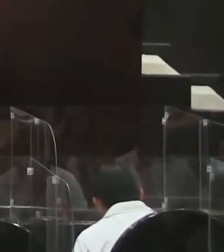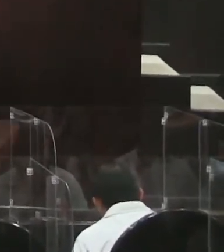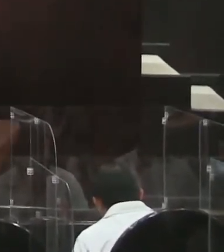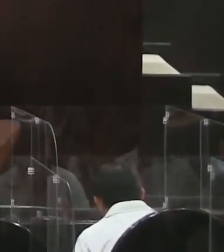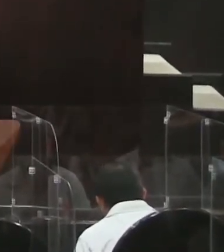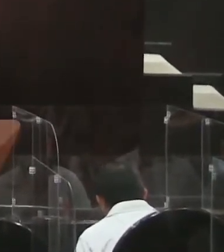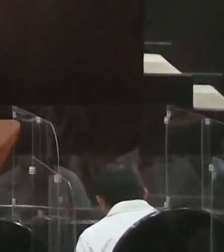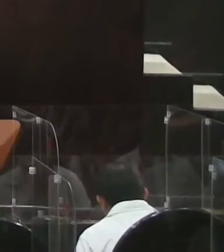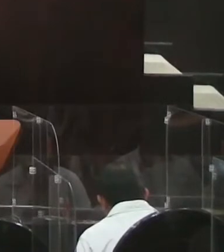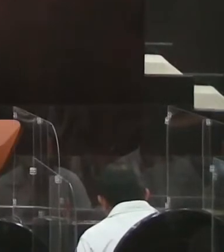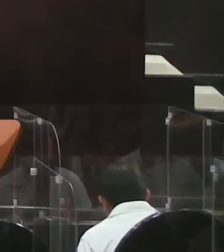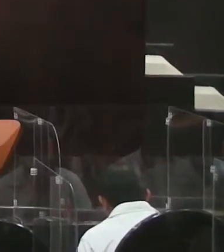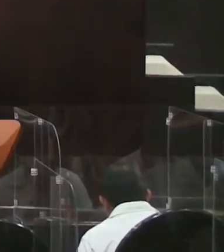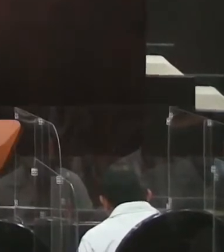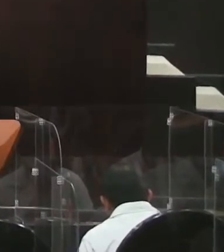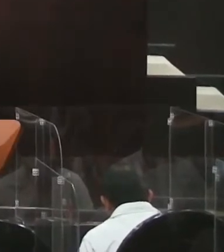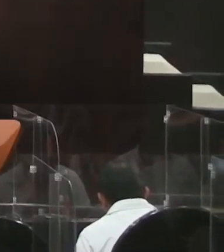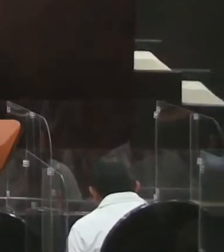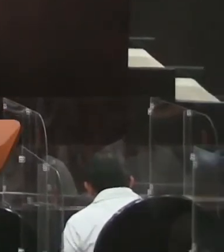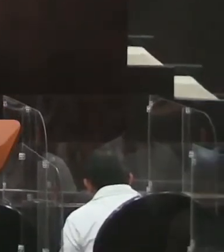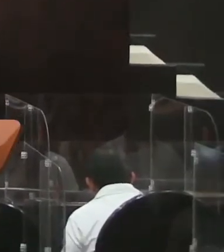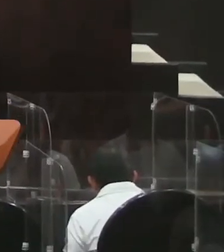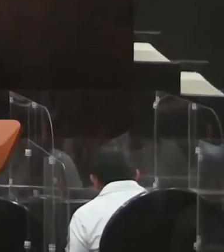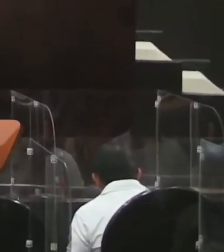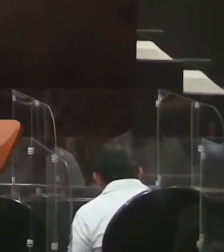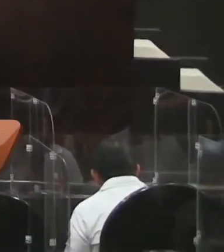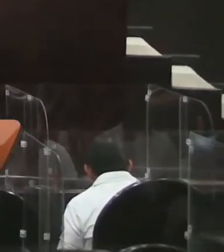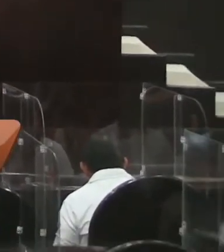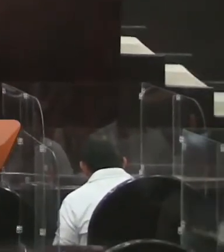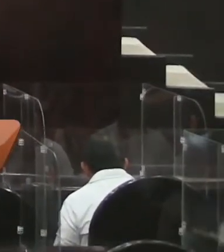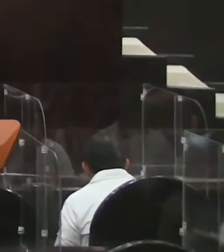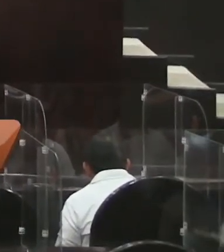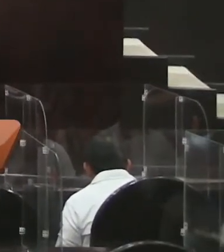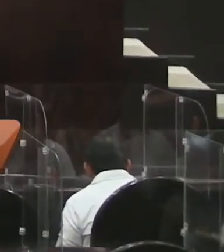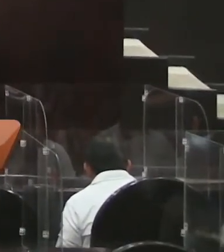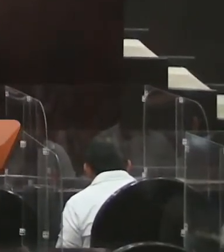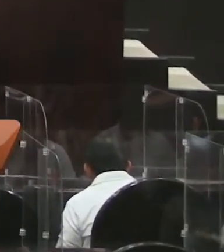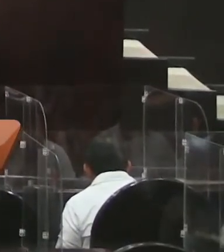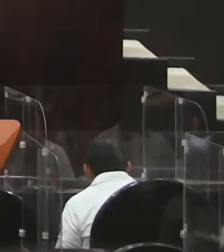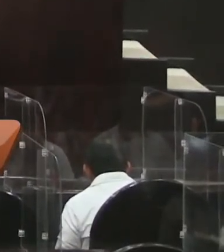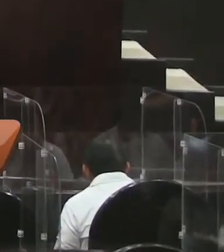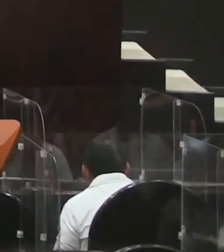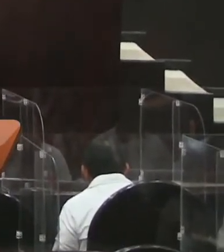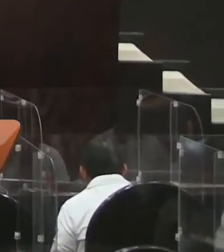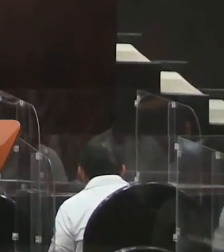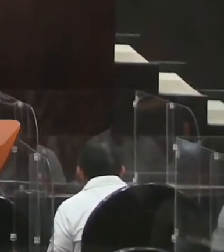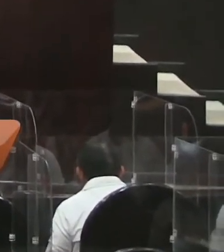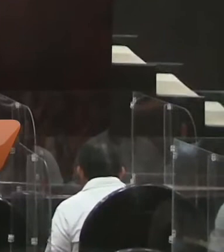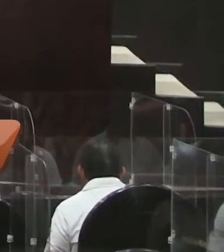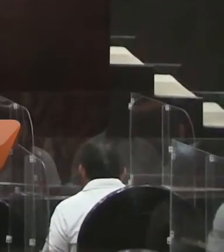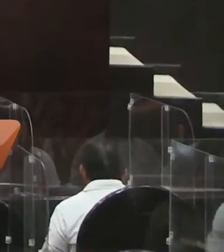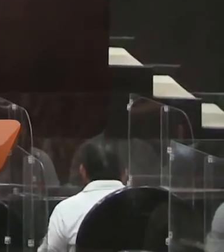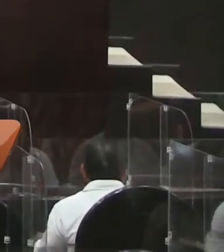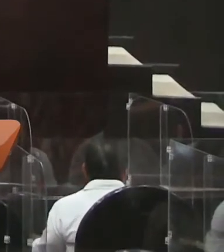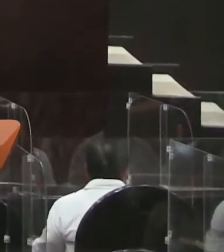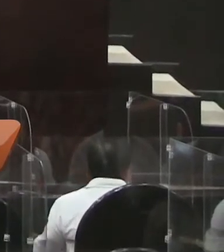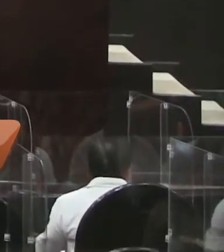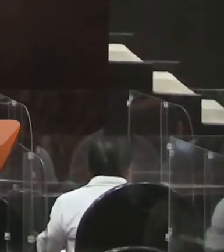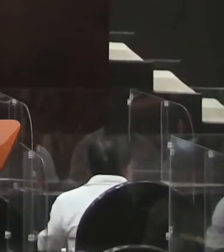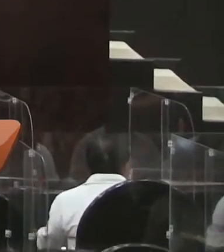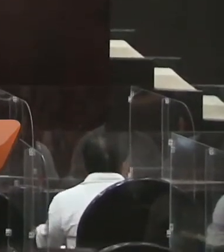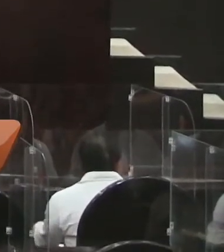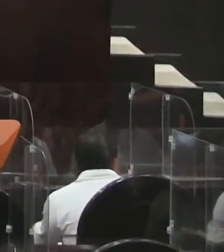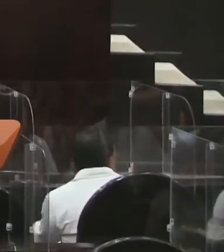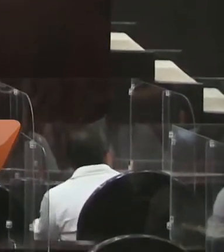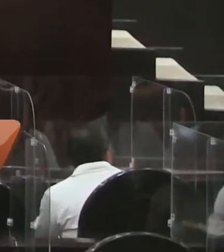Señoras y señores legisladores, con fundamento en el artículo 123 del Reglamento Interior de este Honorable Congreso,